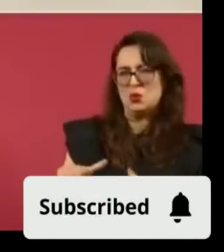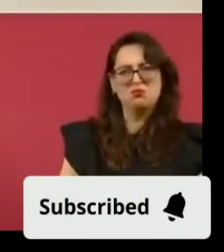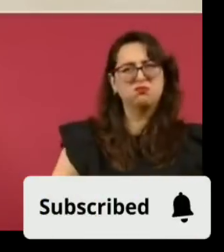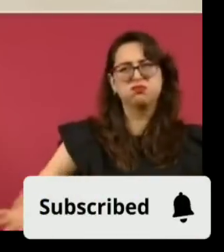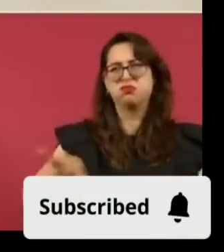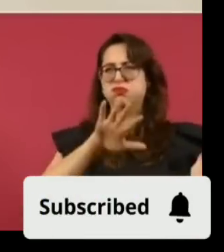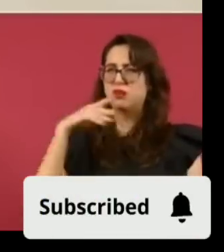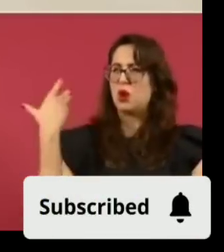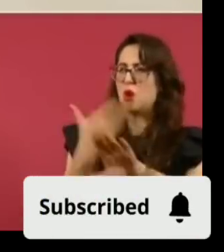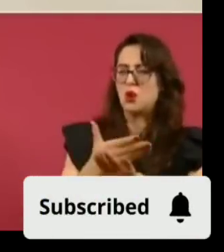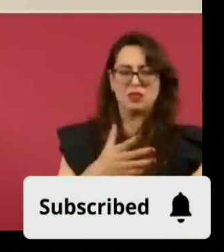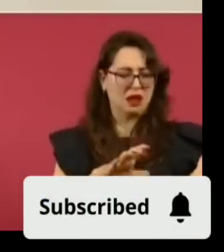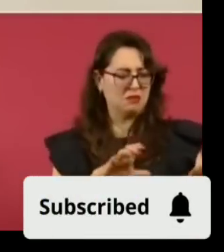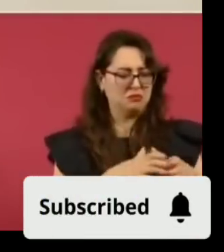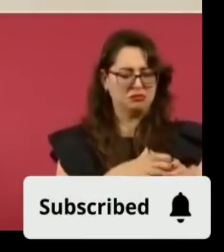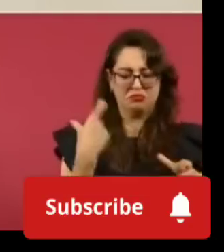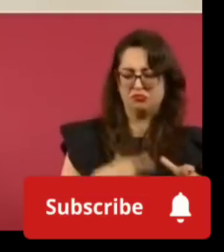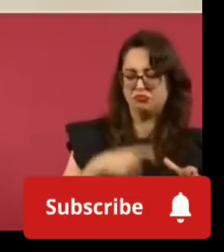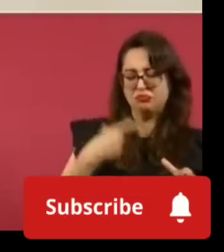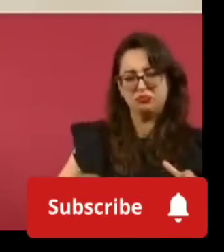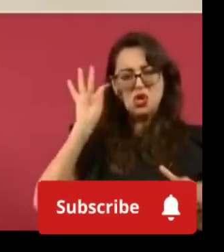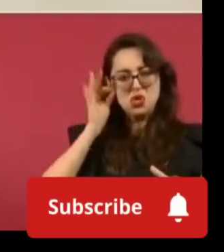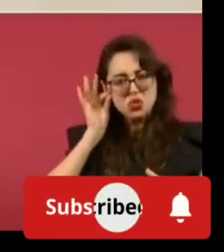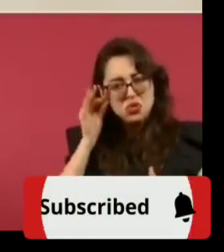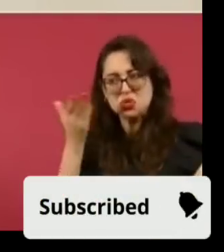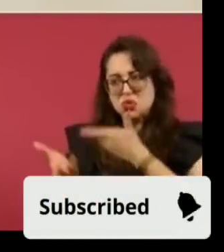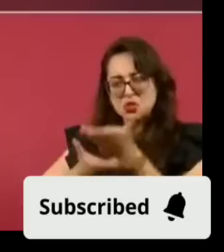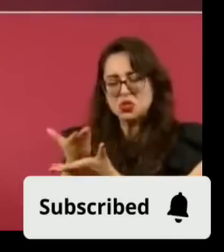potentados, de la minoría,